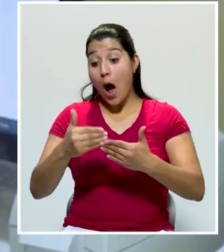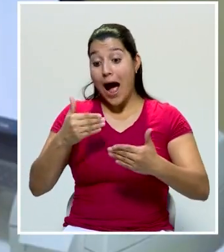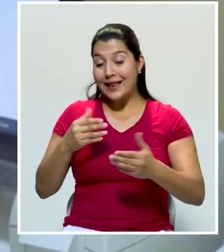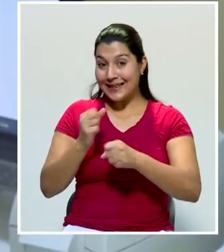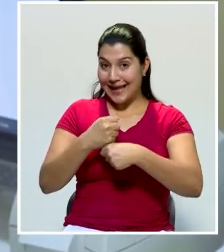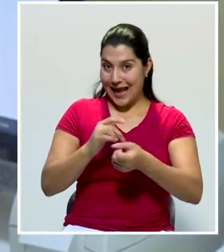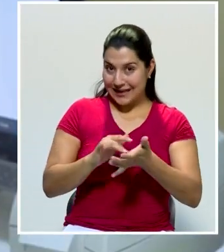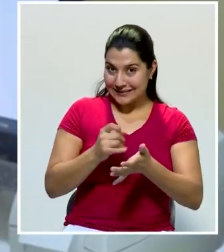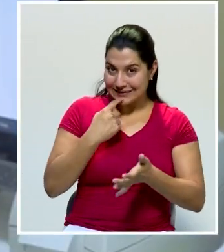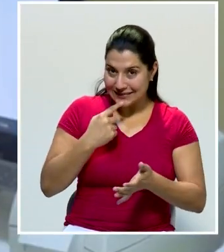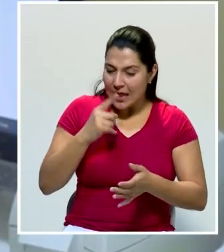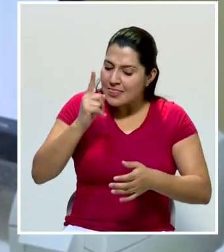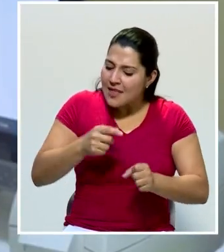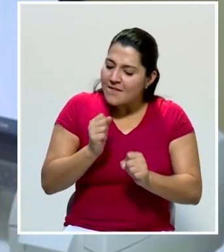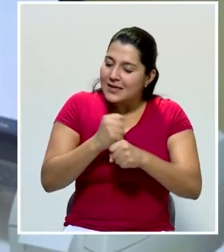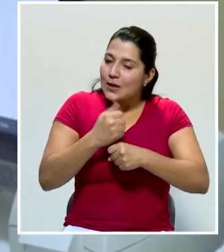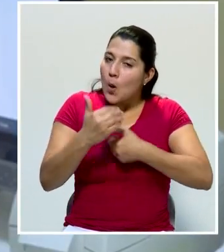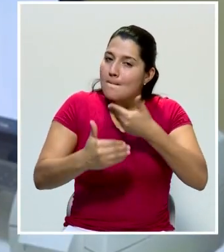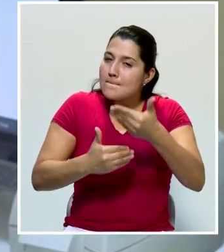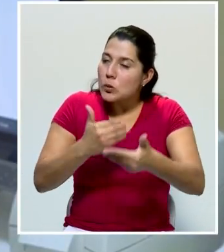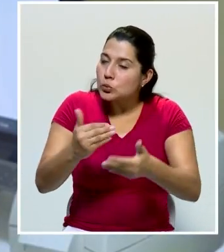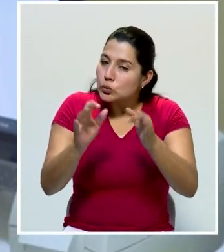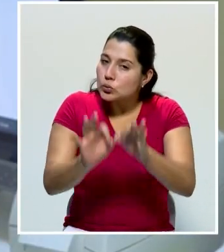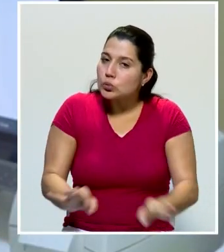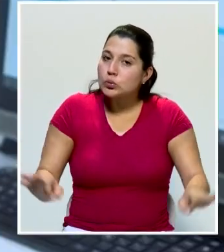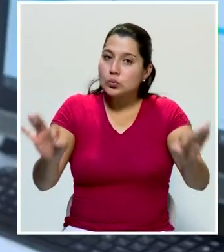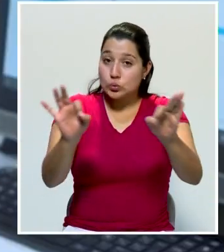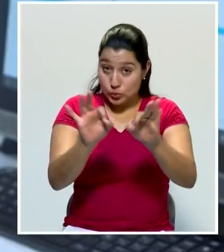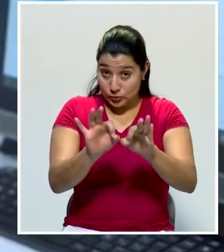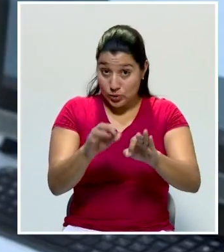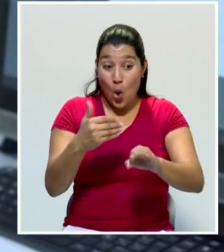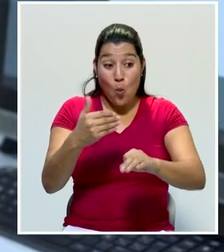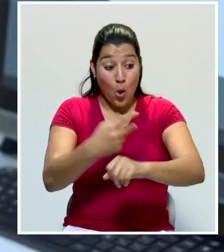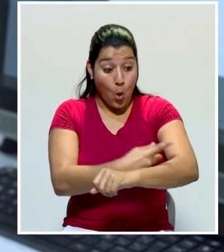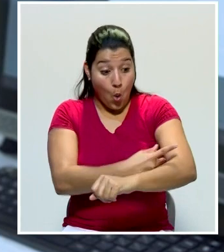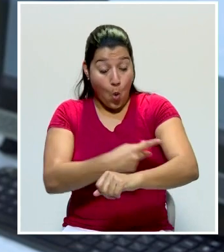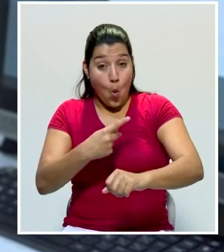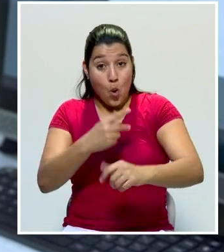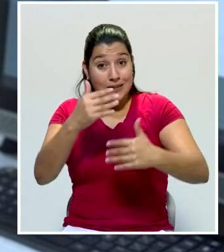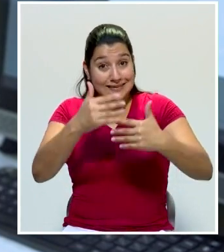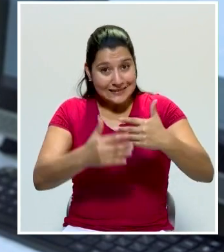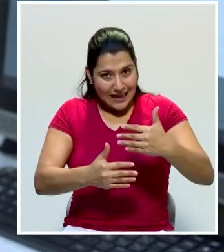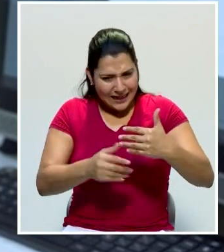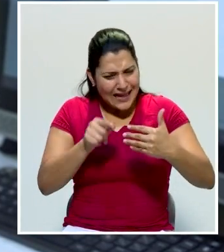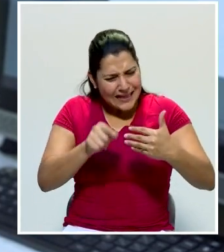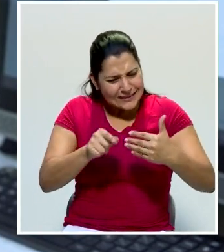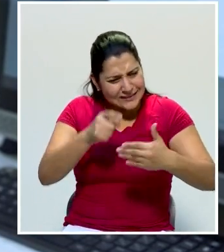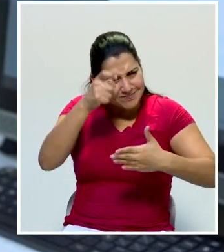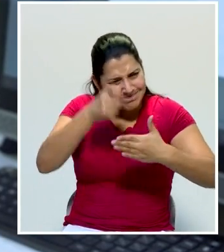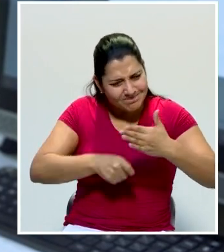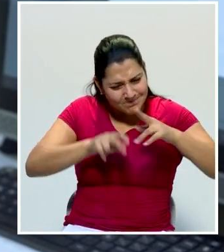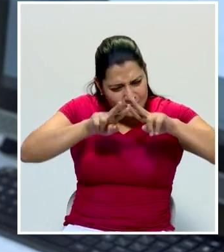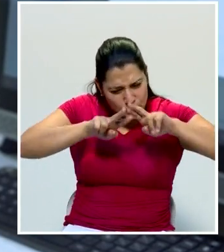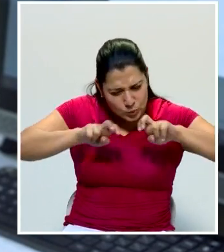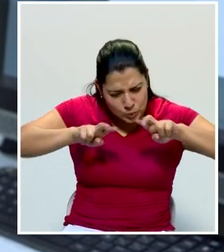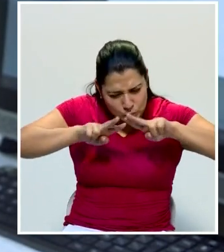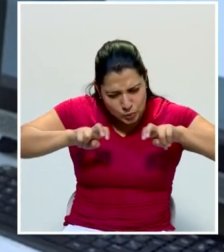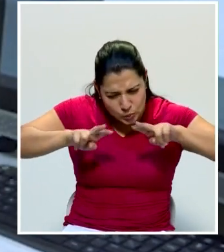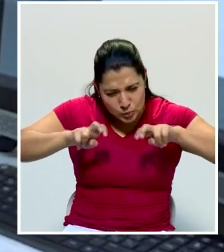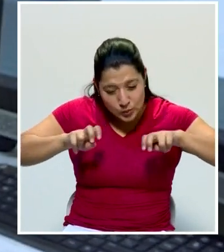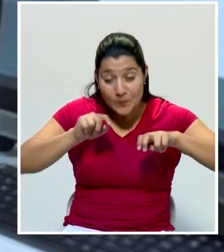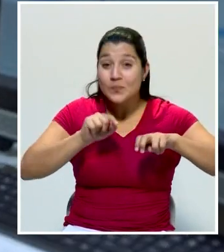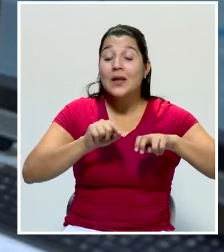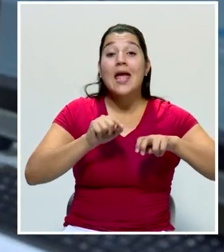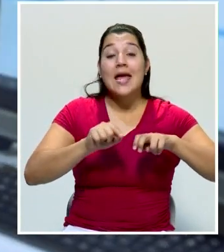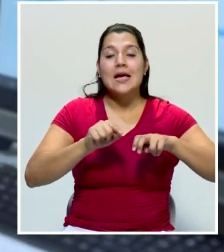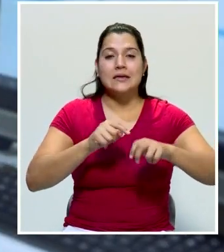paso imprescindible. La sangre de los donadores, pacientes recuperados, debe ser estrictamente analizada. La muestra es recolectada por la